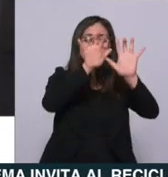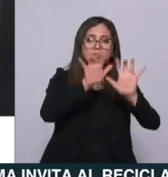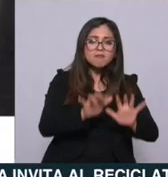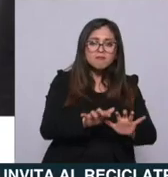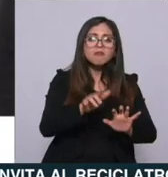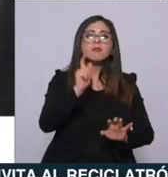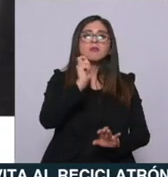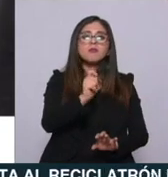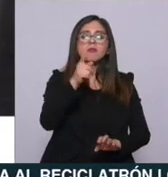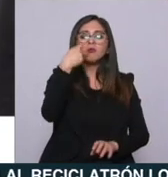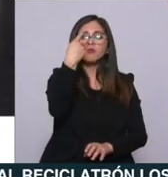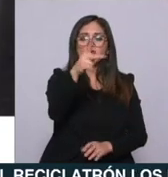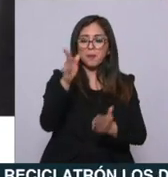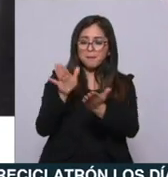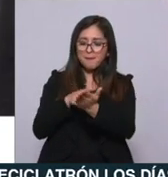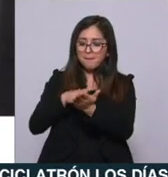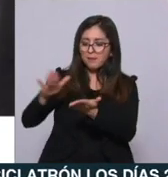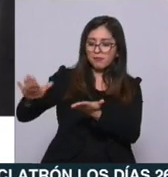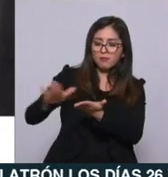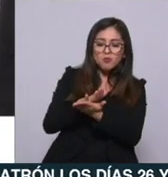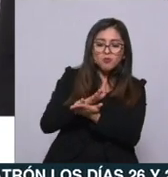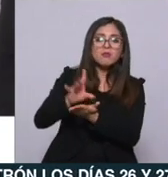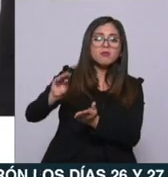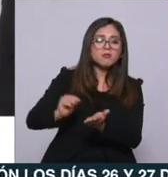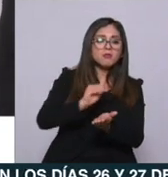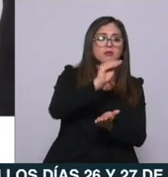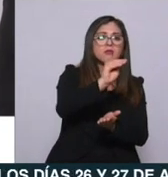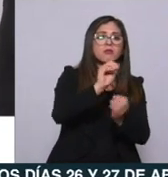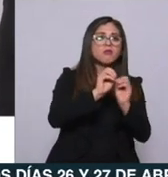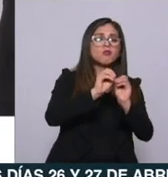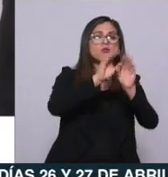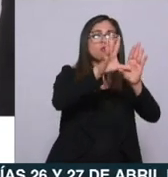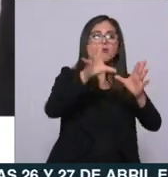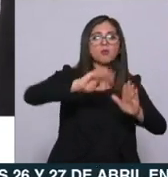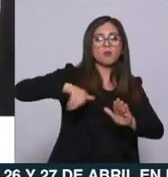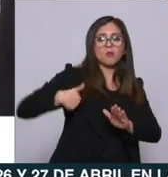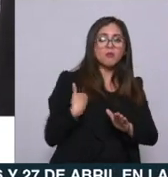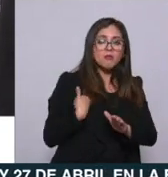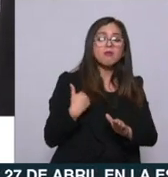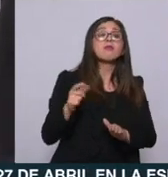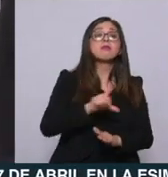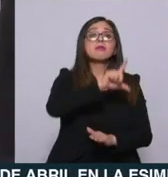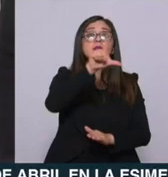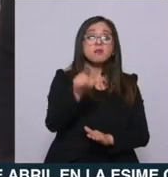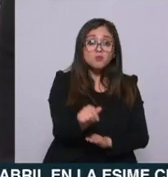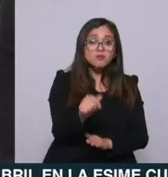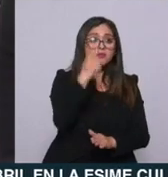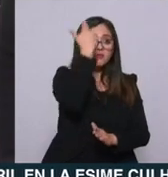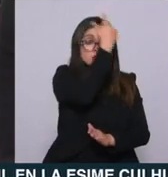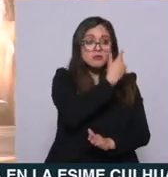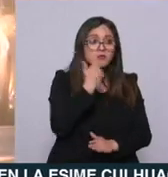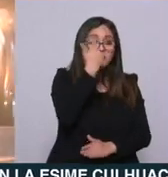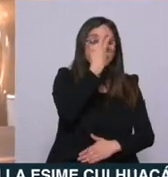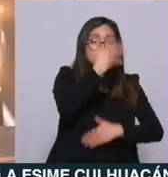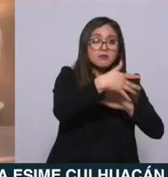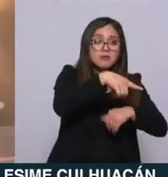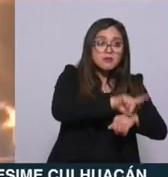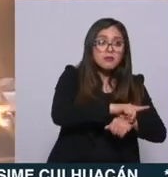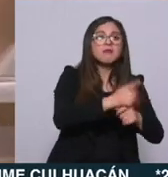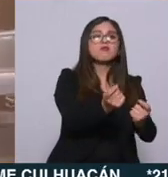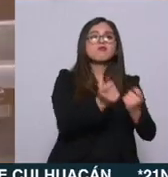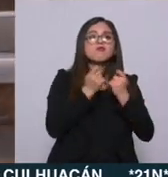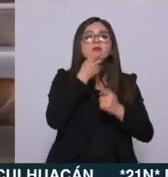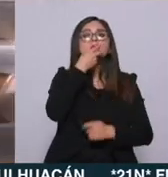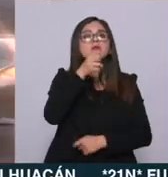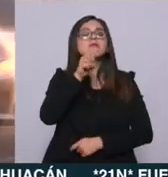sus papeles y se les va a regresar en un correo electrónico la aprobación de sus papeles. La